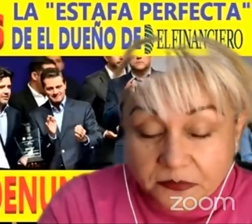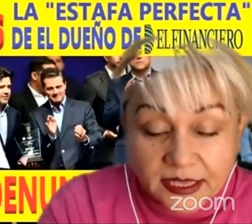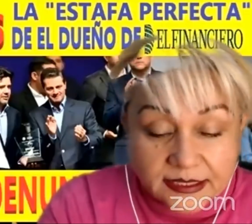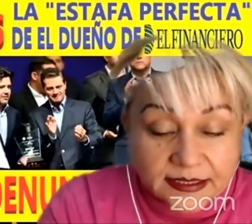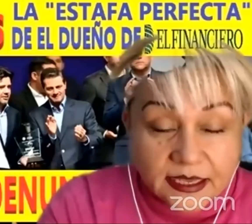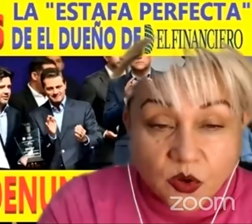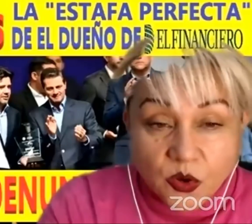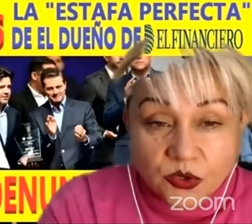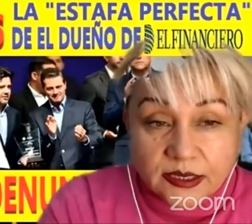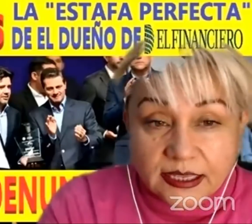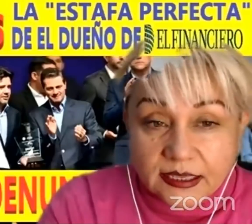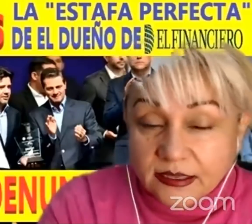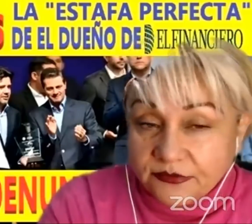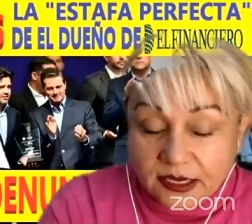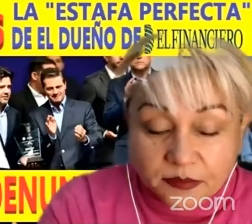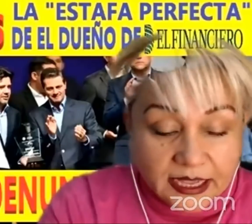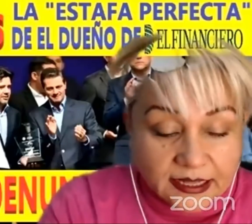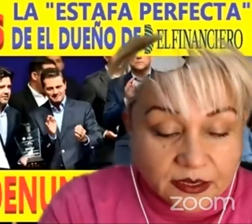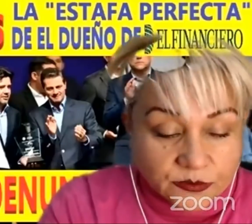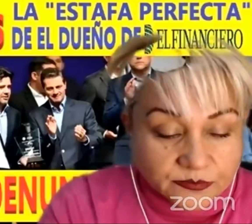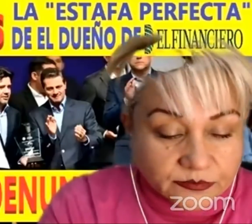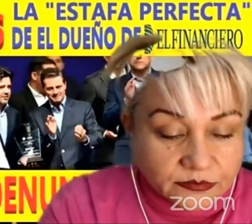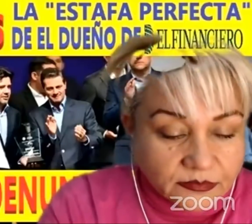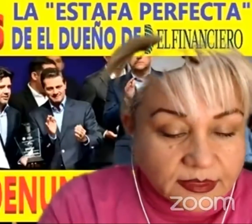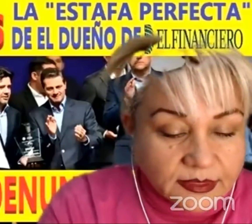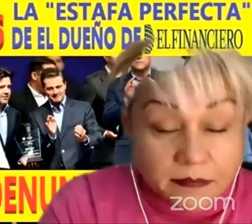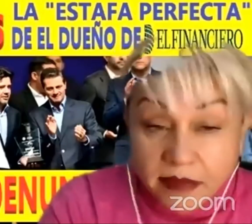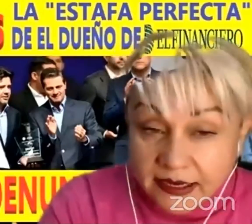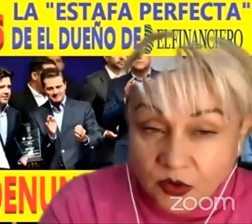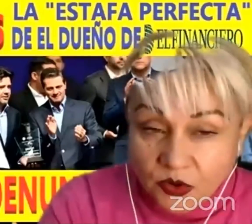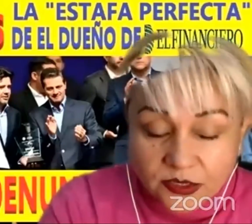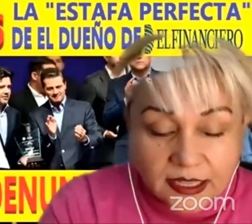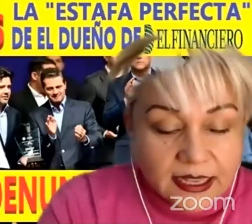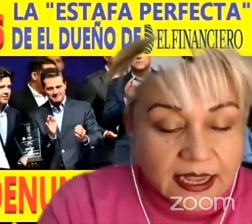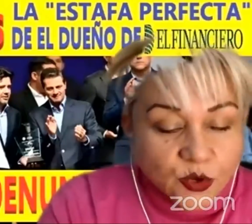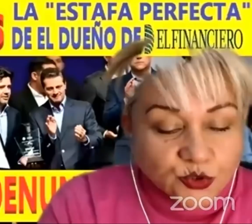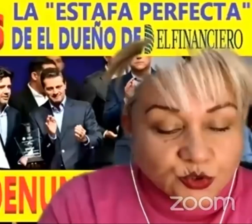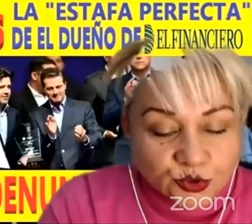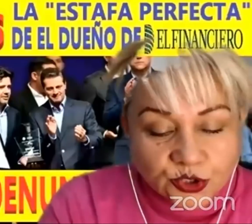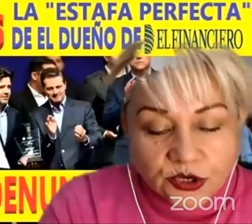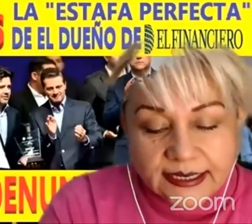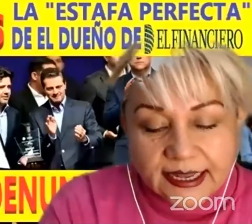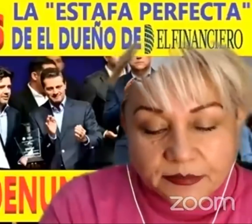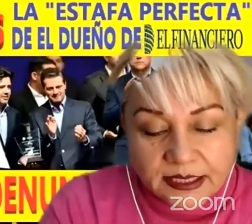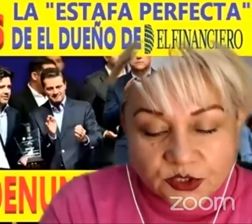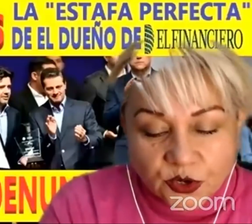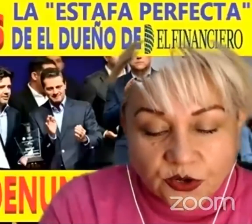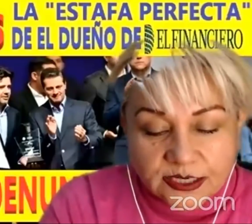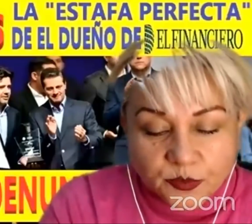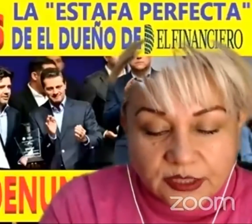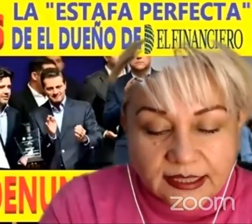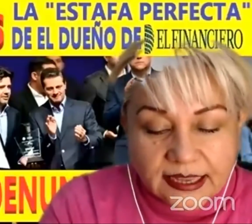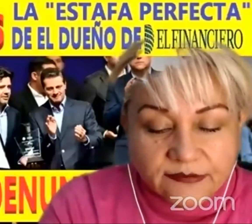poder desde con Felipe Calderón. Sin embargo, la construcción y